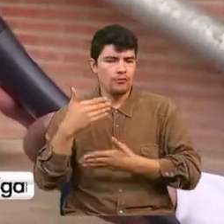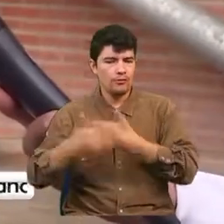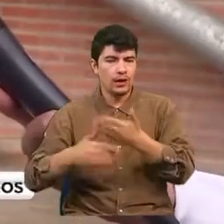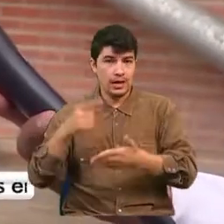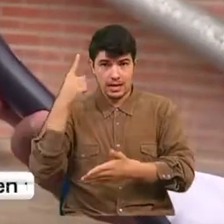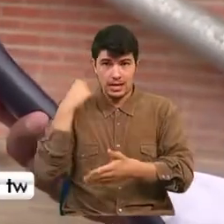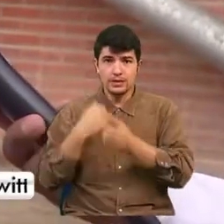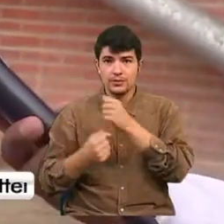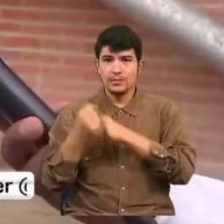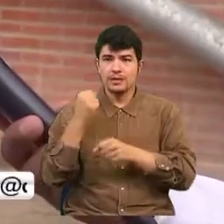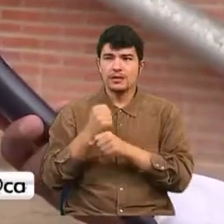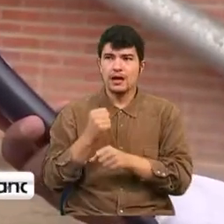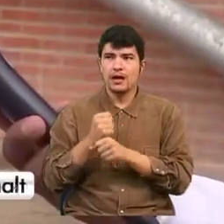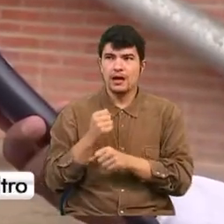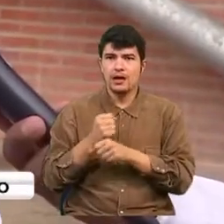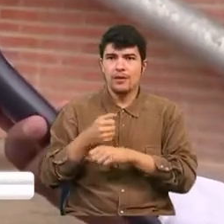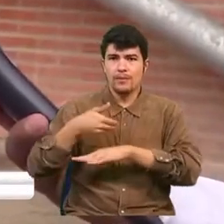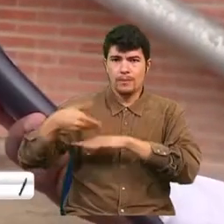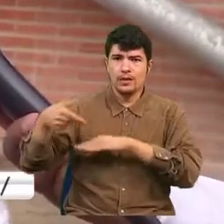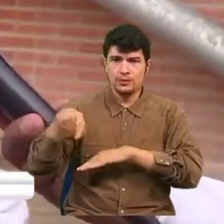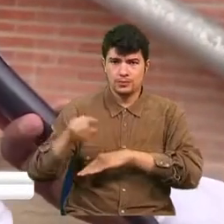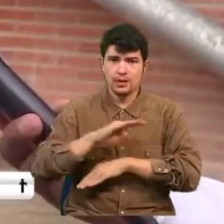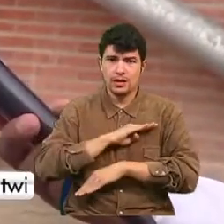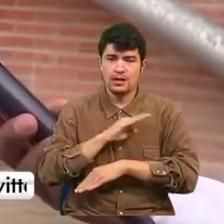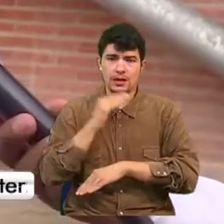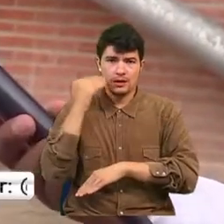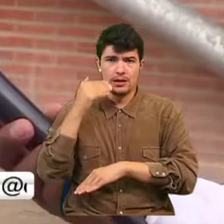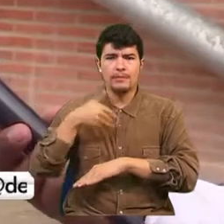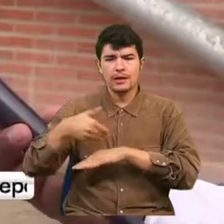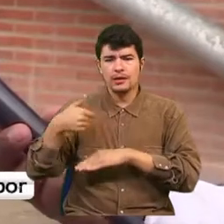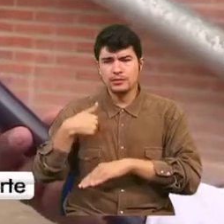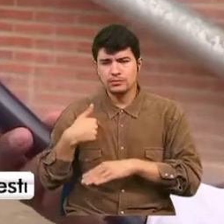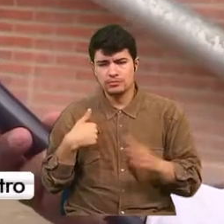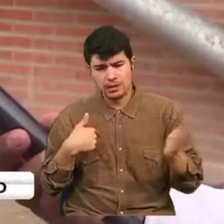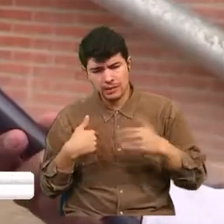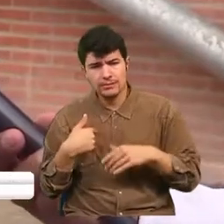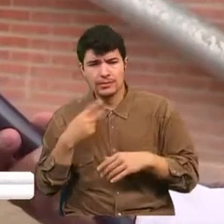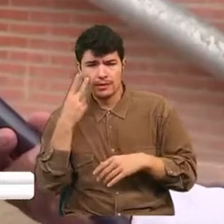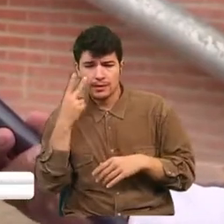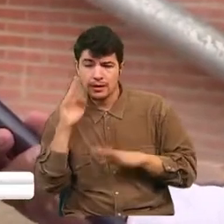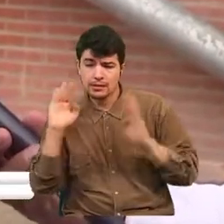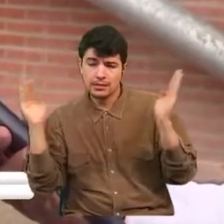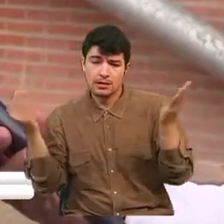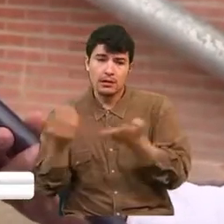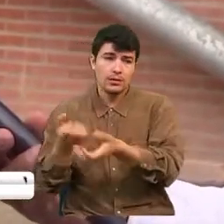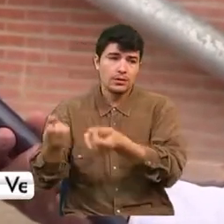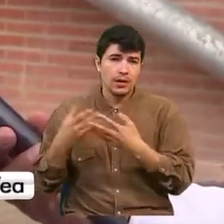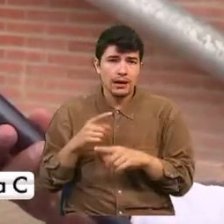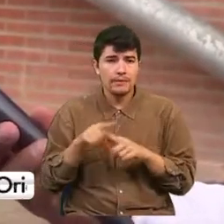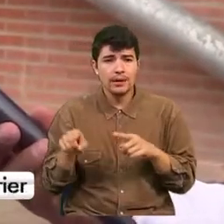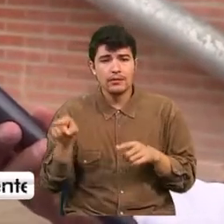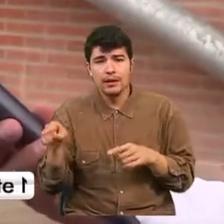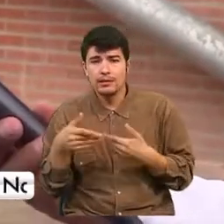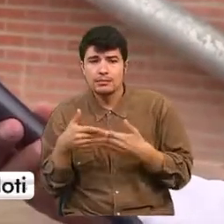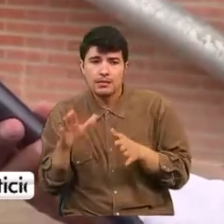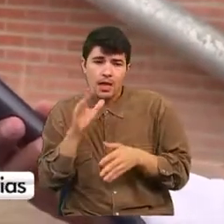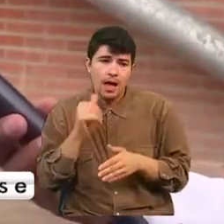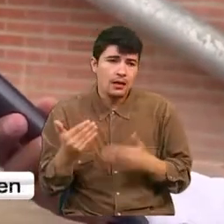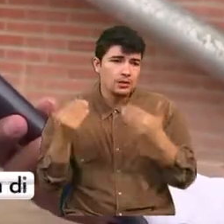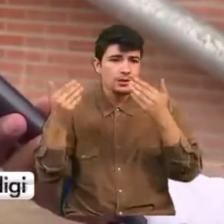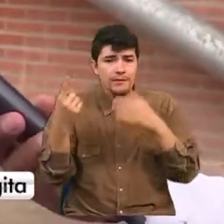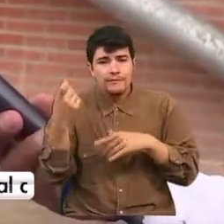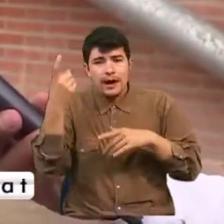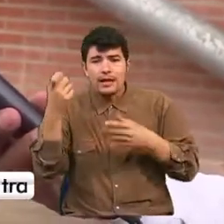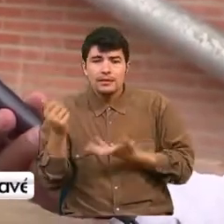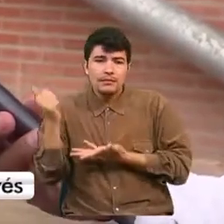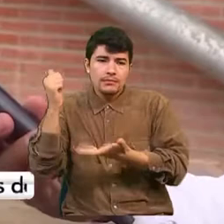año pasado aquí por solicitud de la señora alcaldesa, que me pidió que viera, dijo: mire, gobernador, esta es una obra que nos entregaron inaugurada, que no sirve, que le